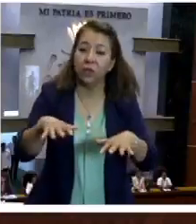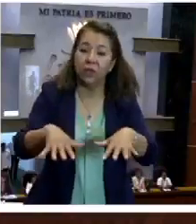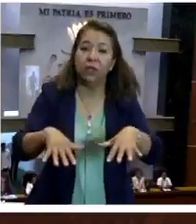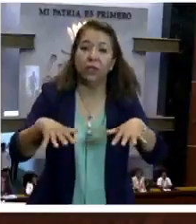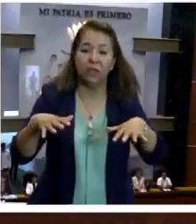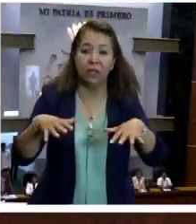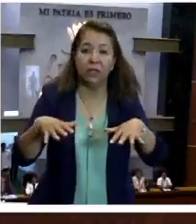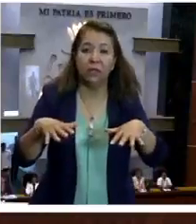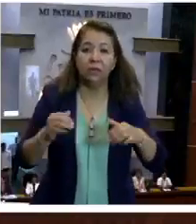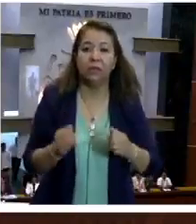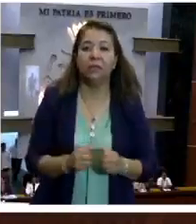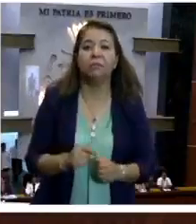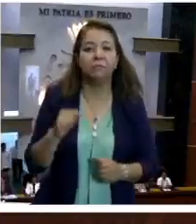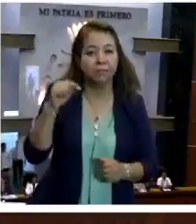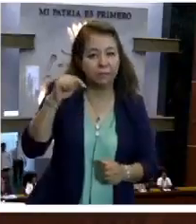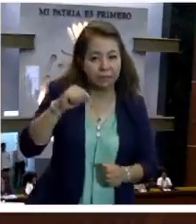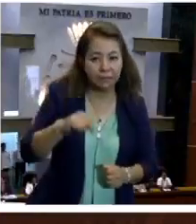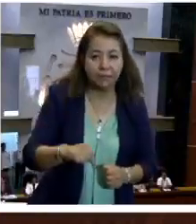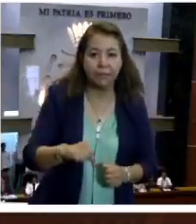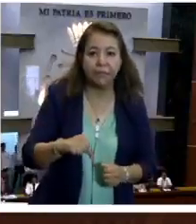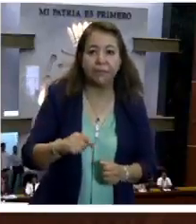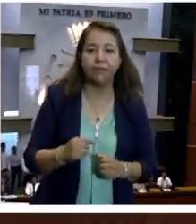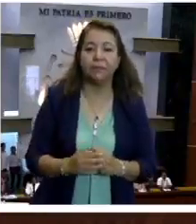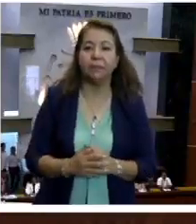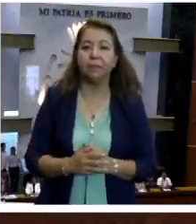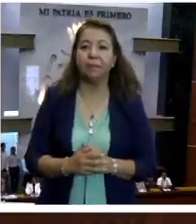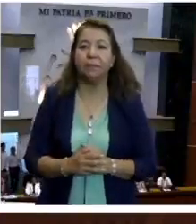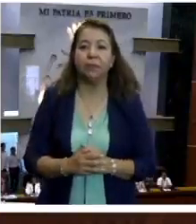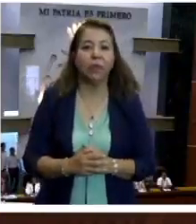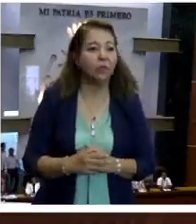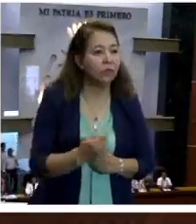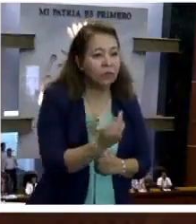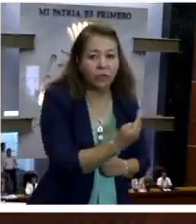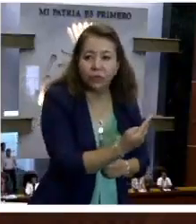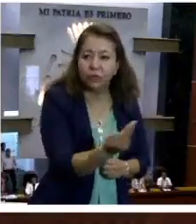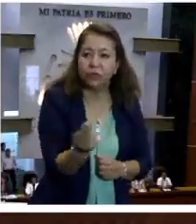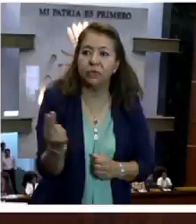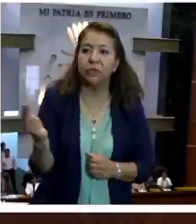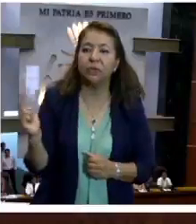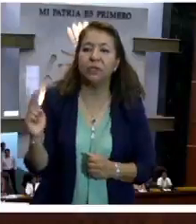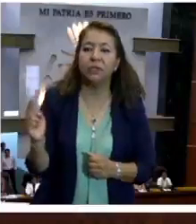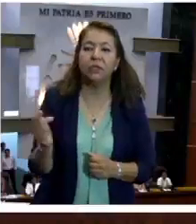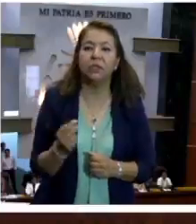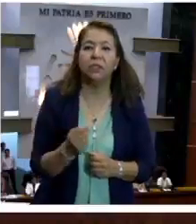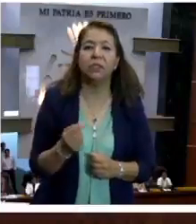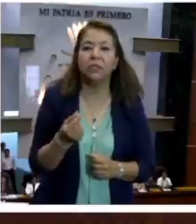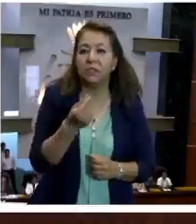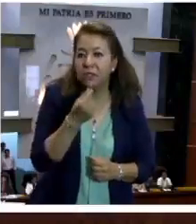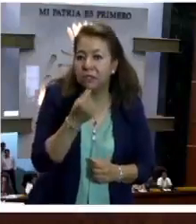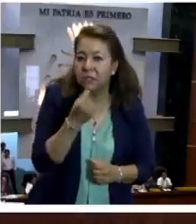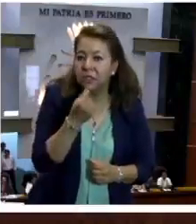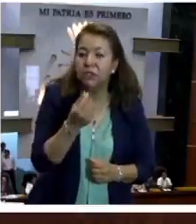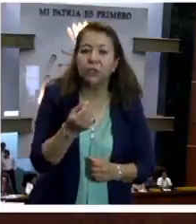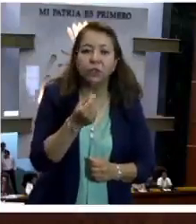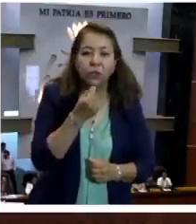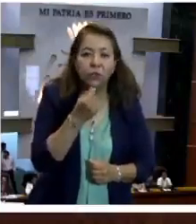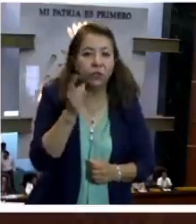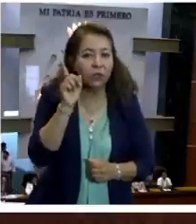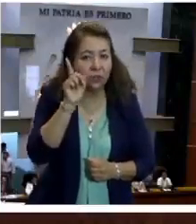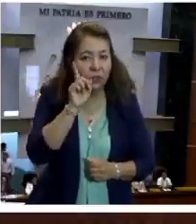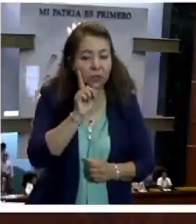Es aquí donde ustedes, ahora niñas y